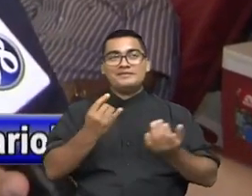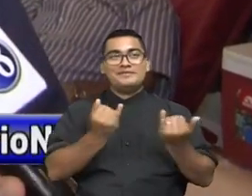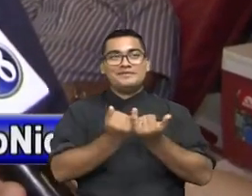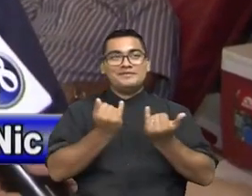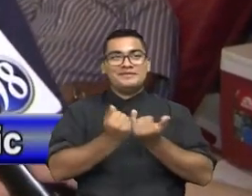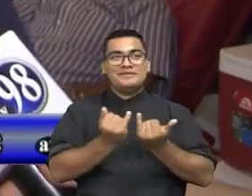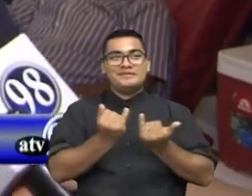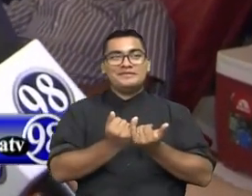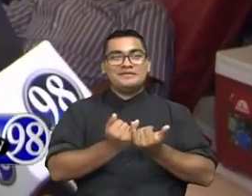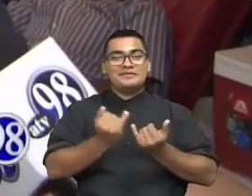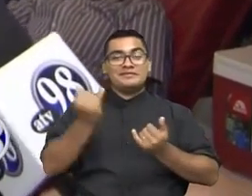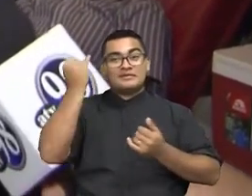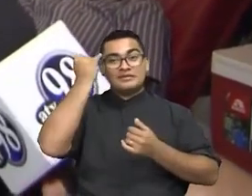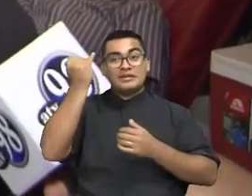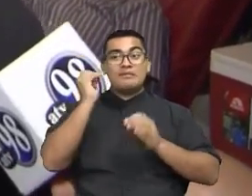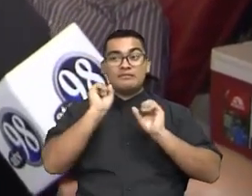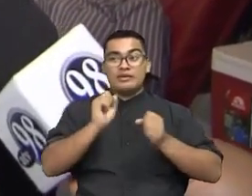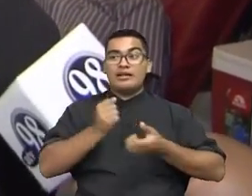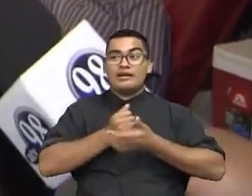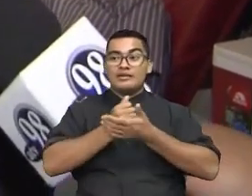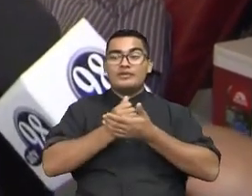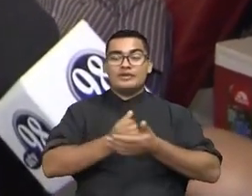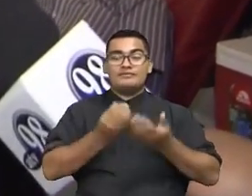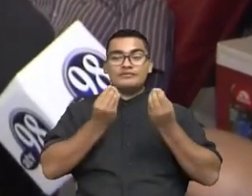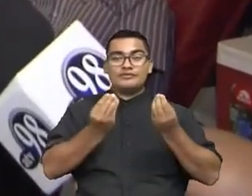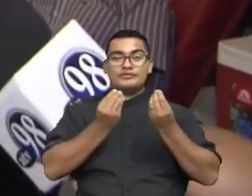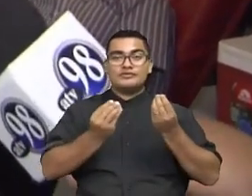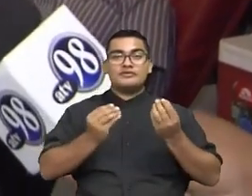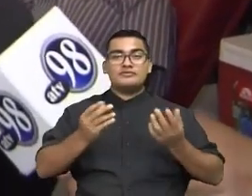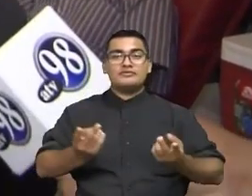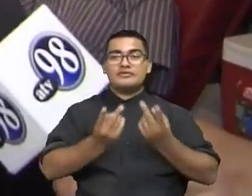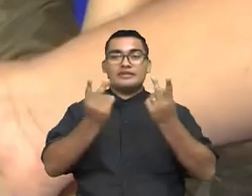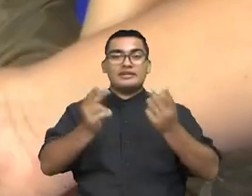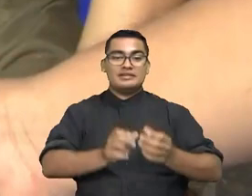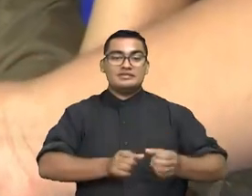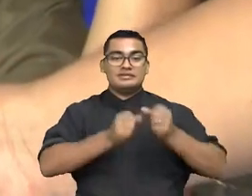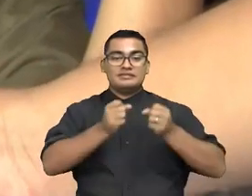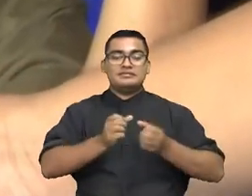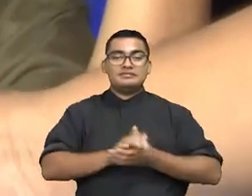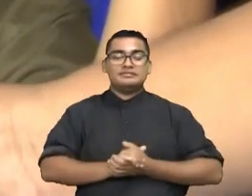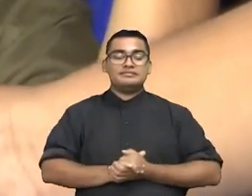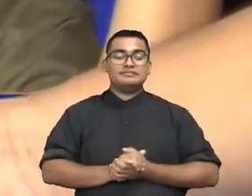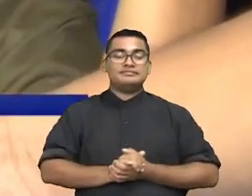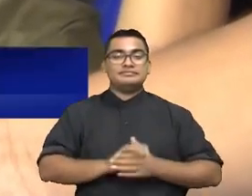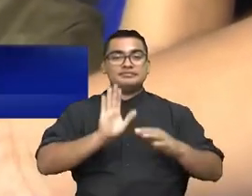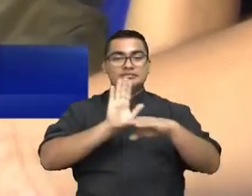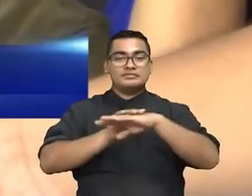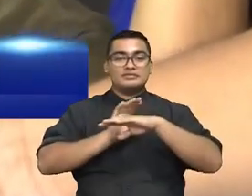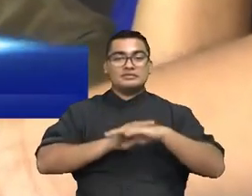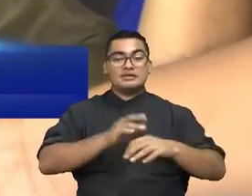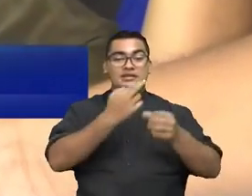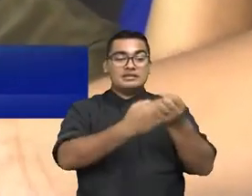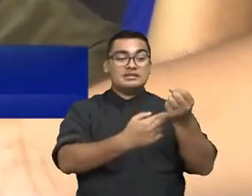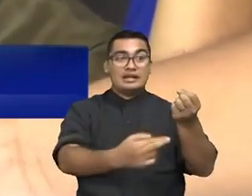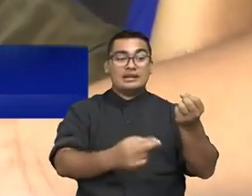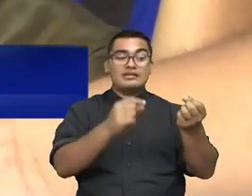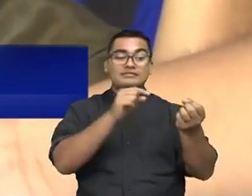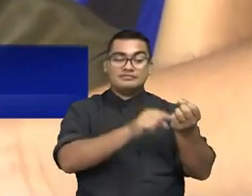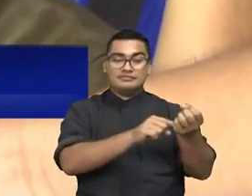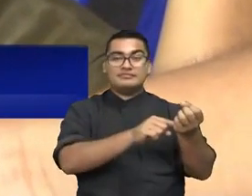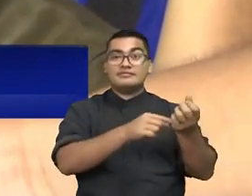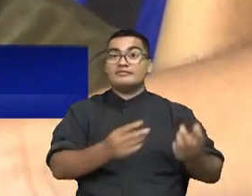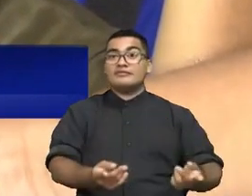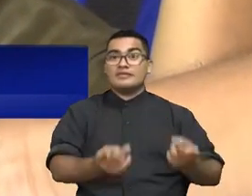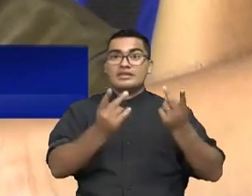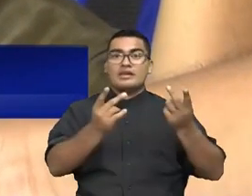o cada aporte que nosotros hagamos significa mucho para salvar una vida. El llamado es que la sangre es vida y justo